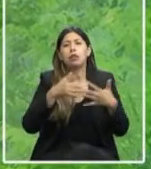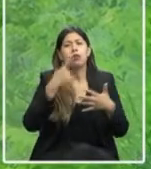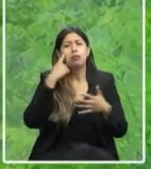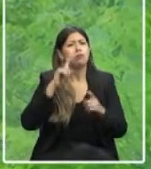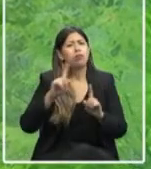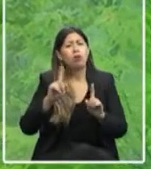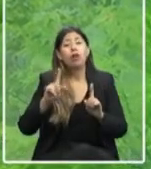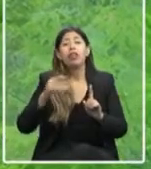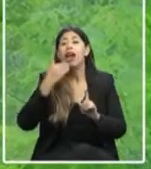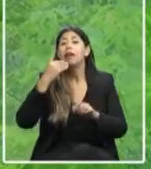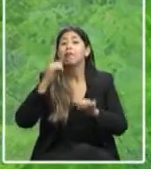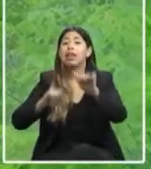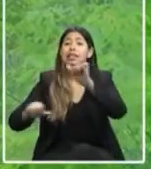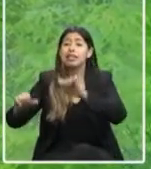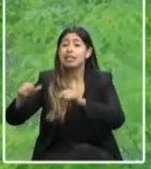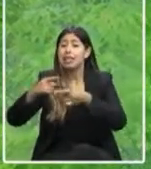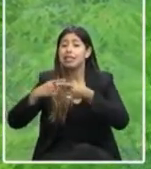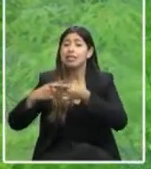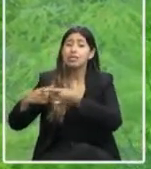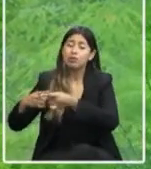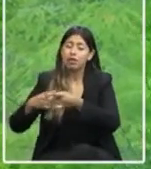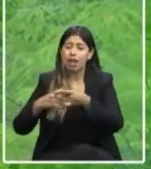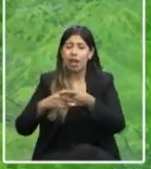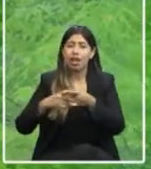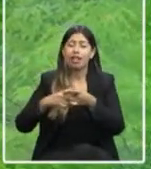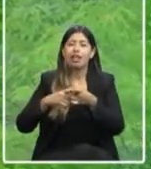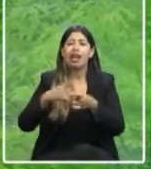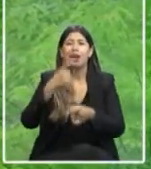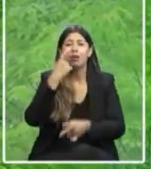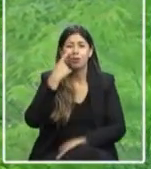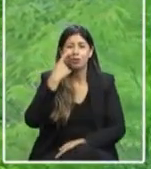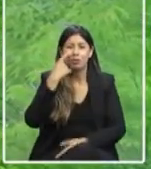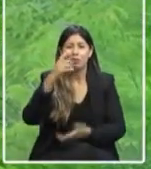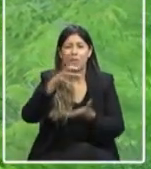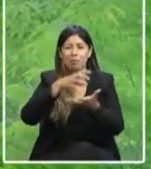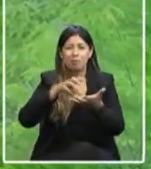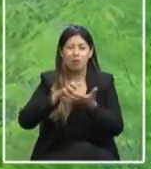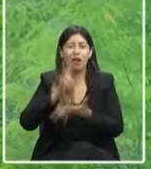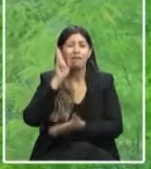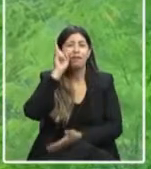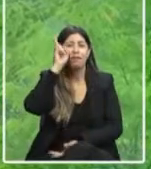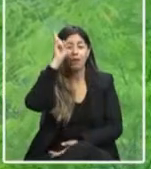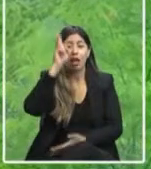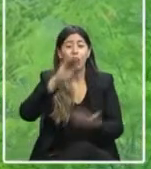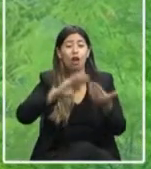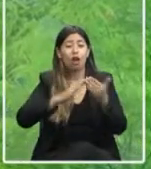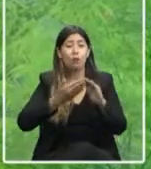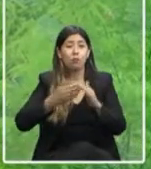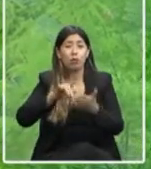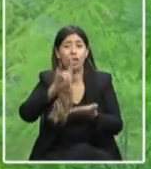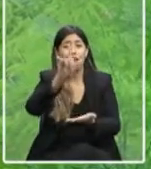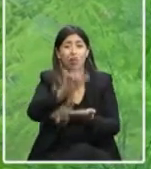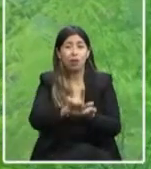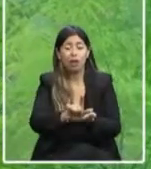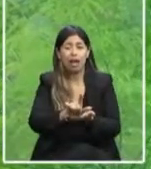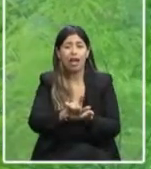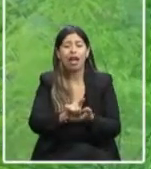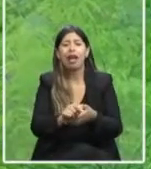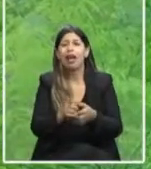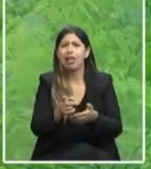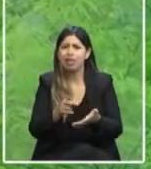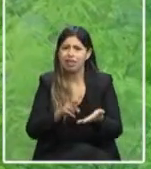las ciencias sociales, a los conocimientos de los pueblos indígenas y a las comunidades locales, para que